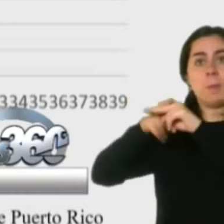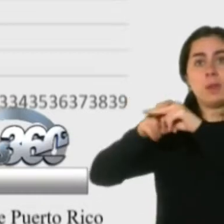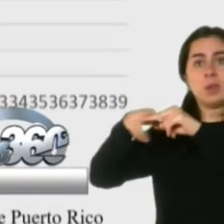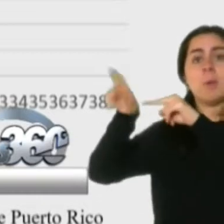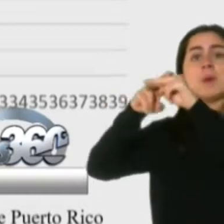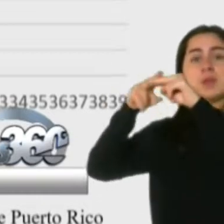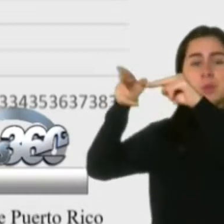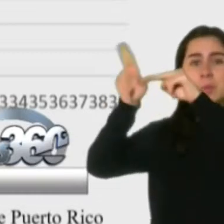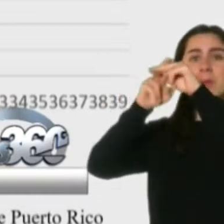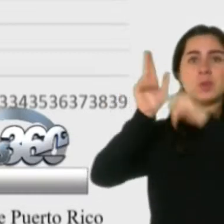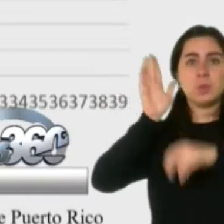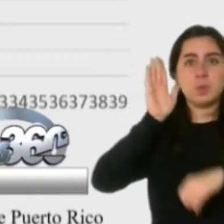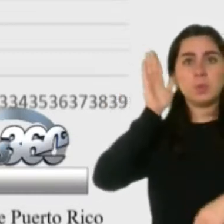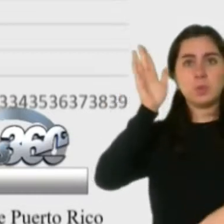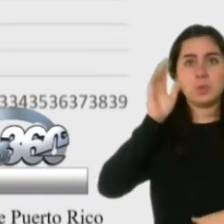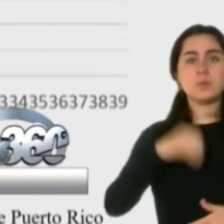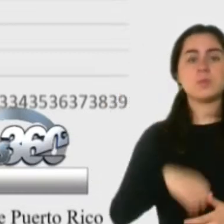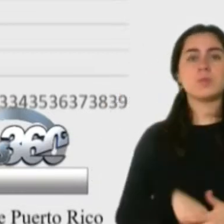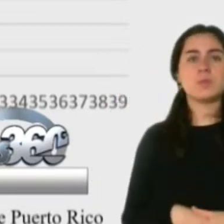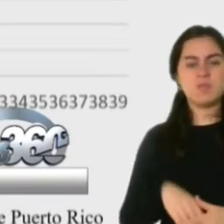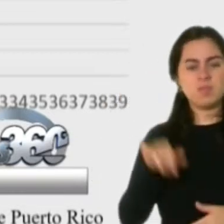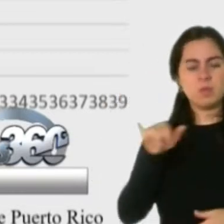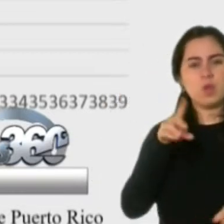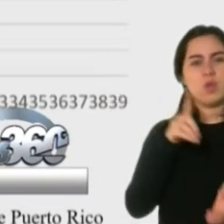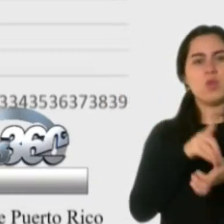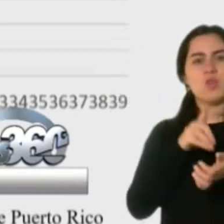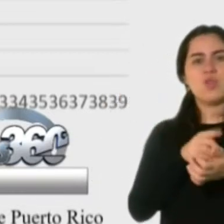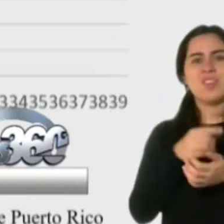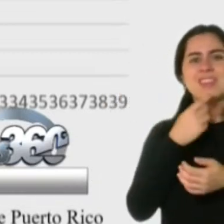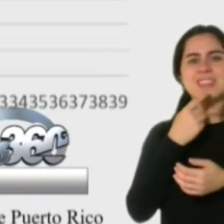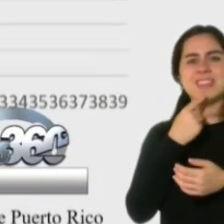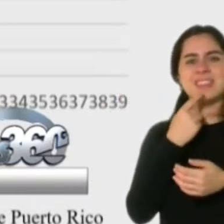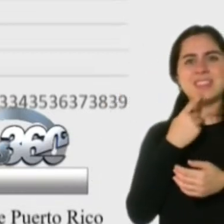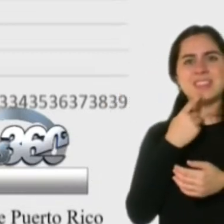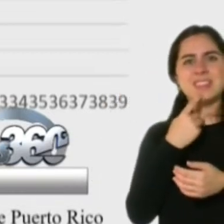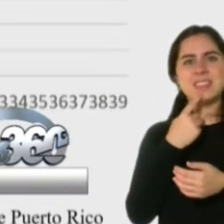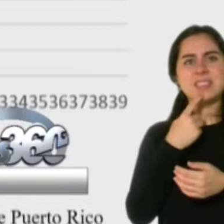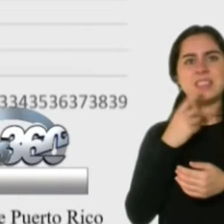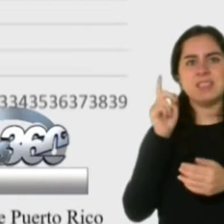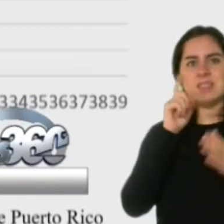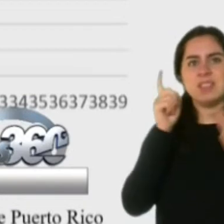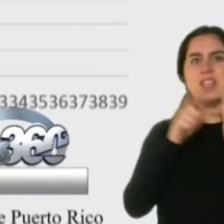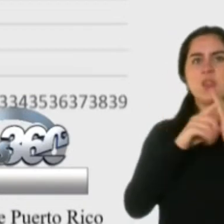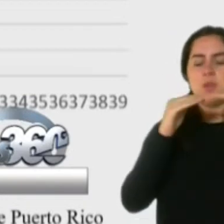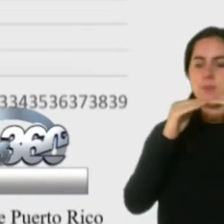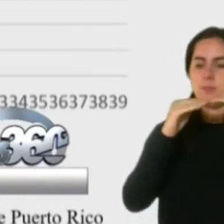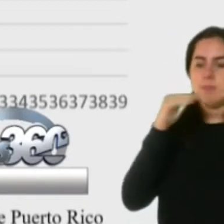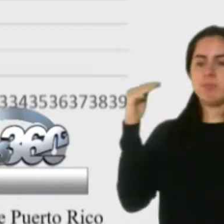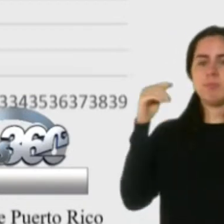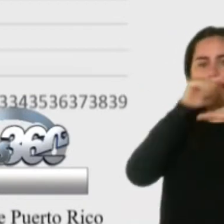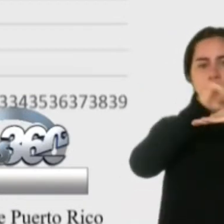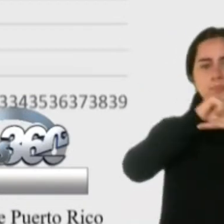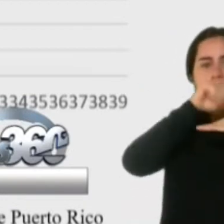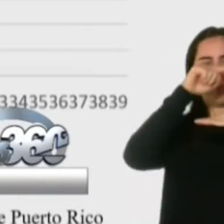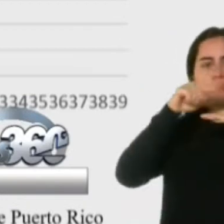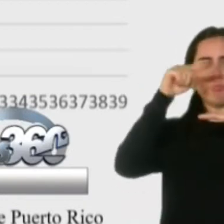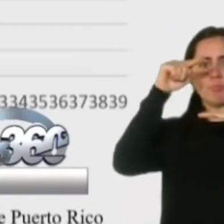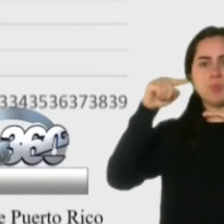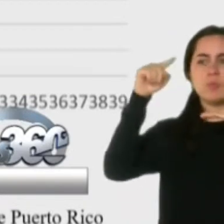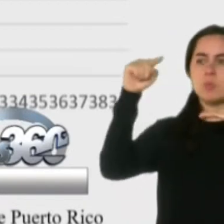pero es como comentó anteriormente el doctor Valencia, pues hay un desfase en los datos cuando llegan, ¿no? que es normal, ¿no? Pero vemos